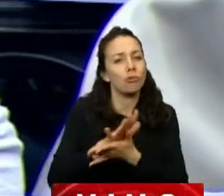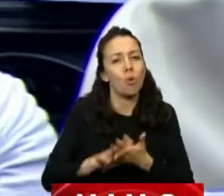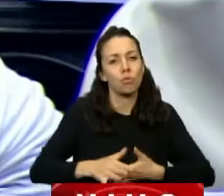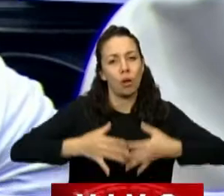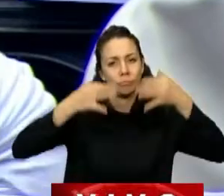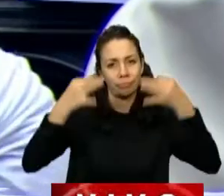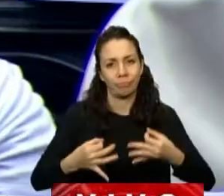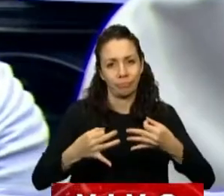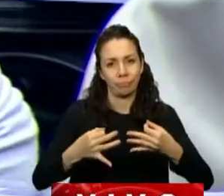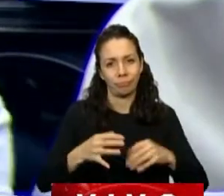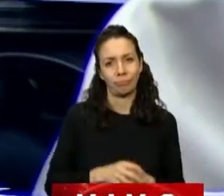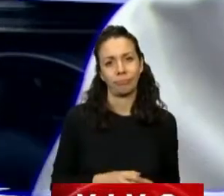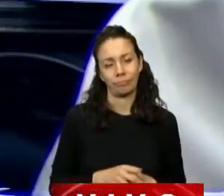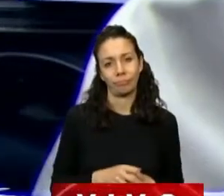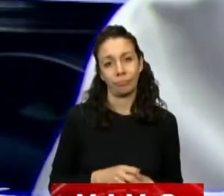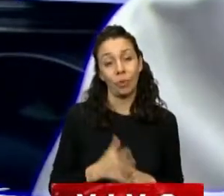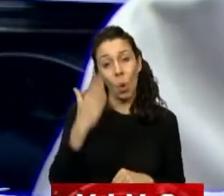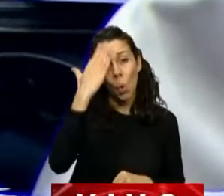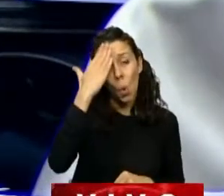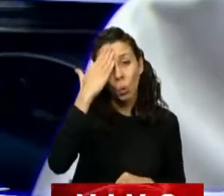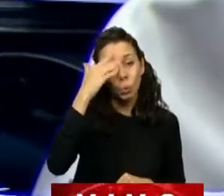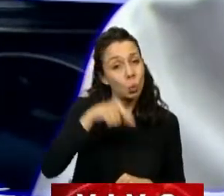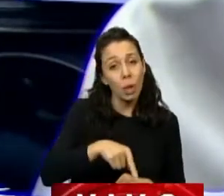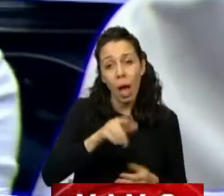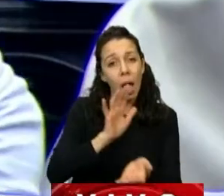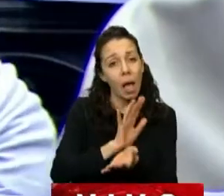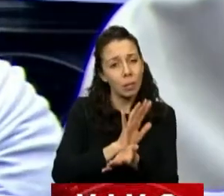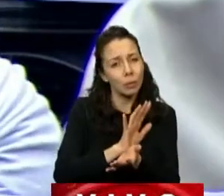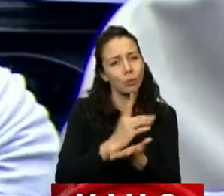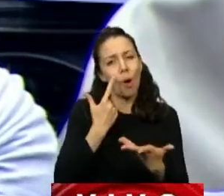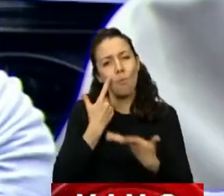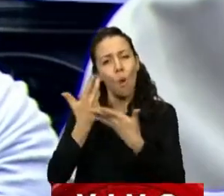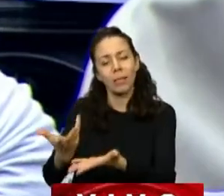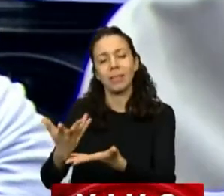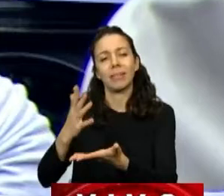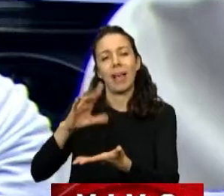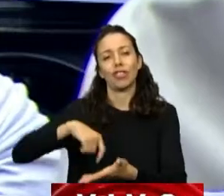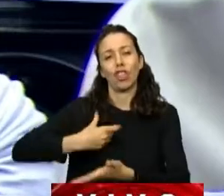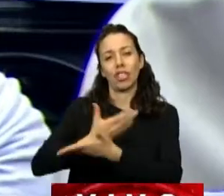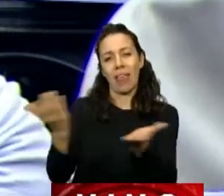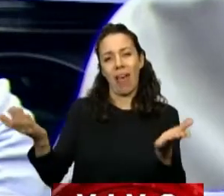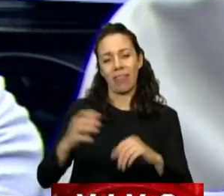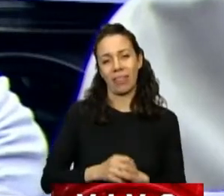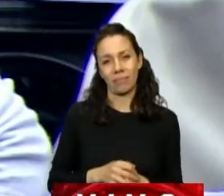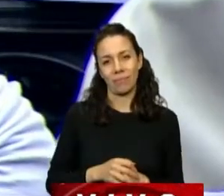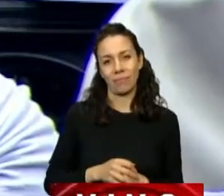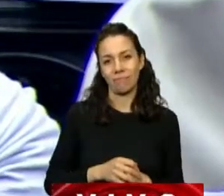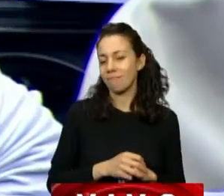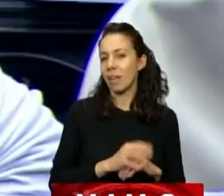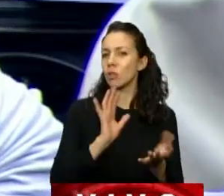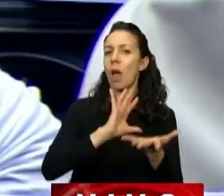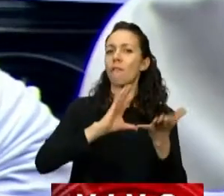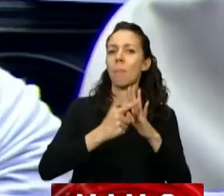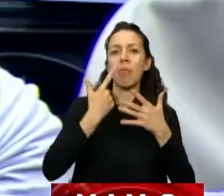Miren, la cultura es el espejo de la sociedad. Es una carta de presentación ante el mundo.